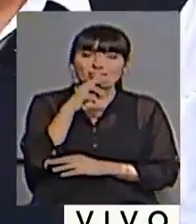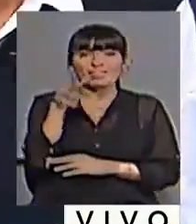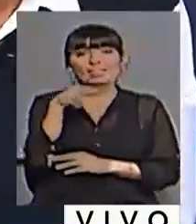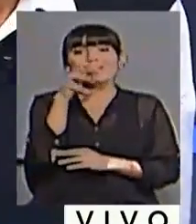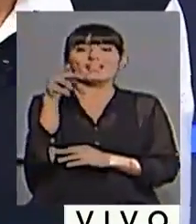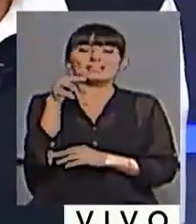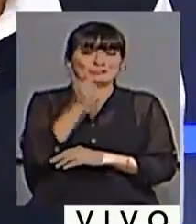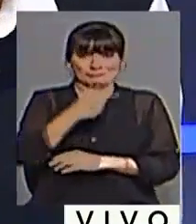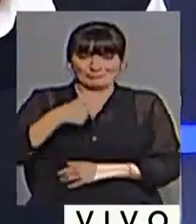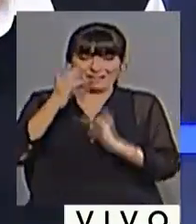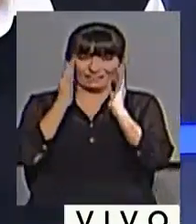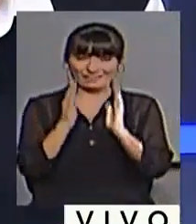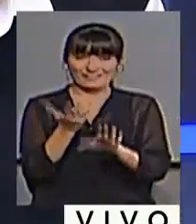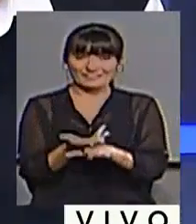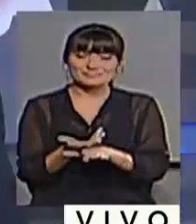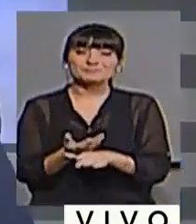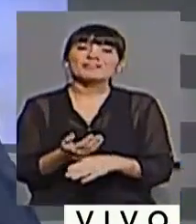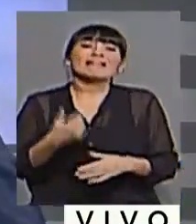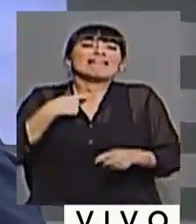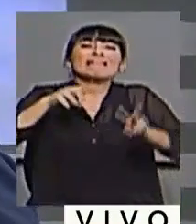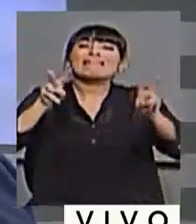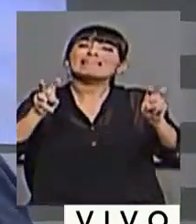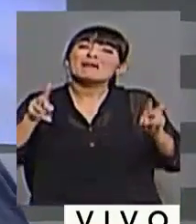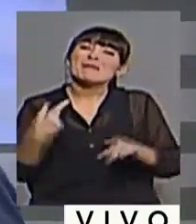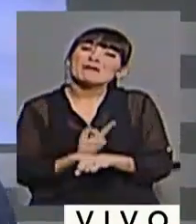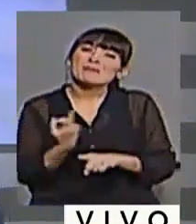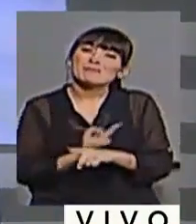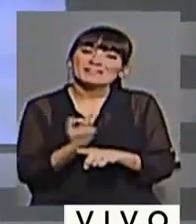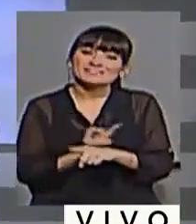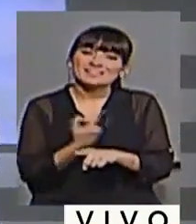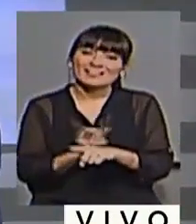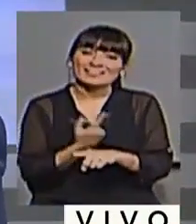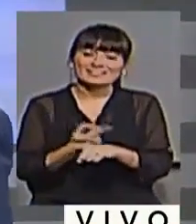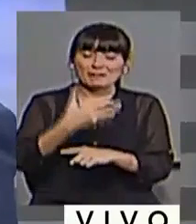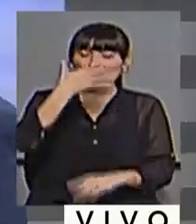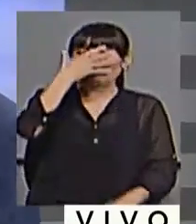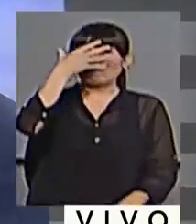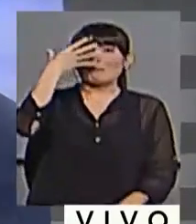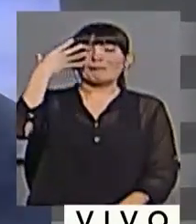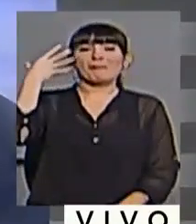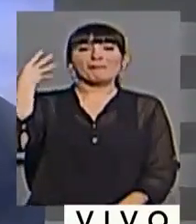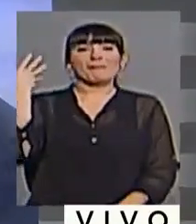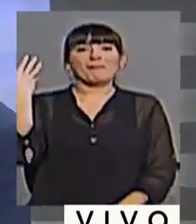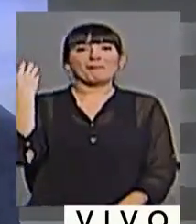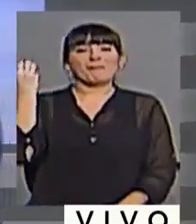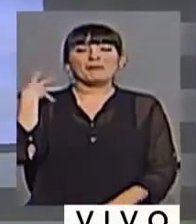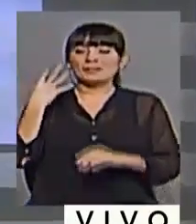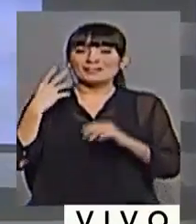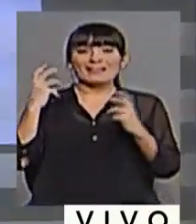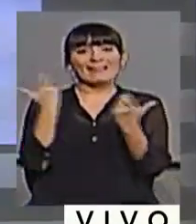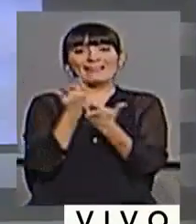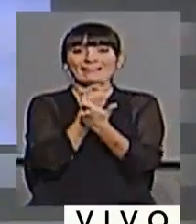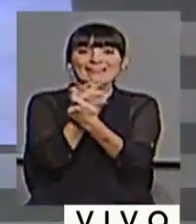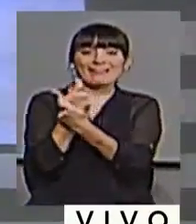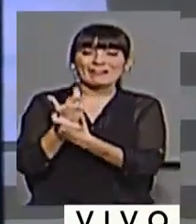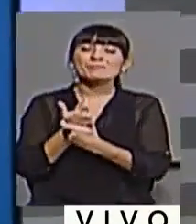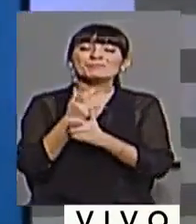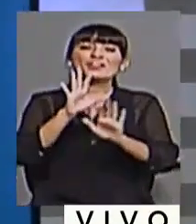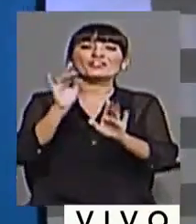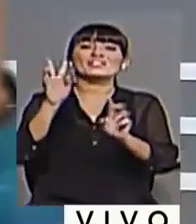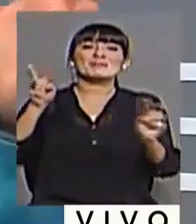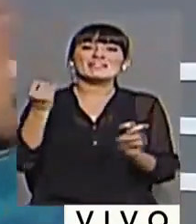Ajá. Entonces, ¿de qué estábamos hablando? Se me fue la onda porque... Como empezamos a reír el proceso.